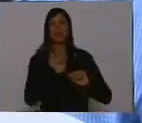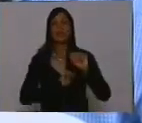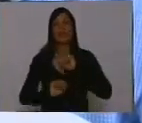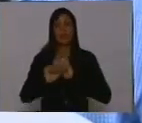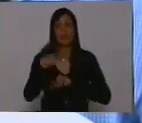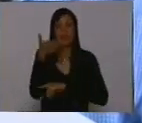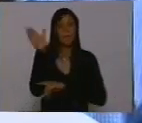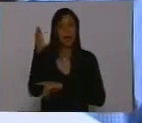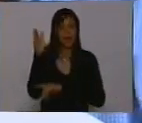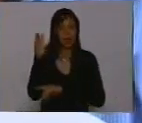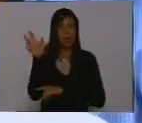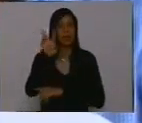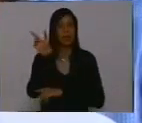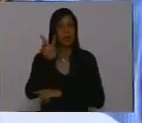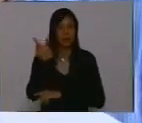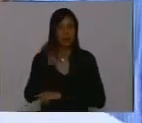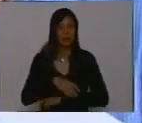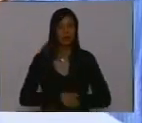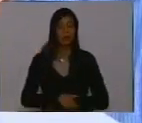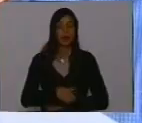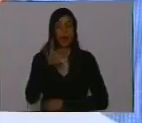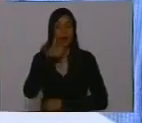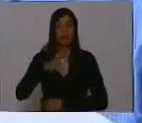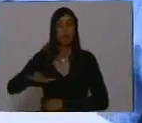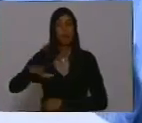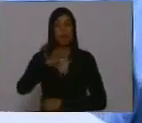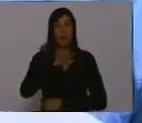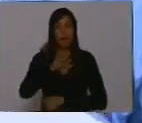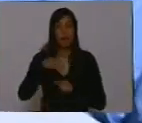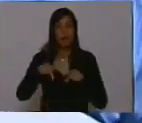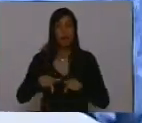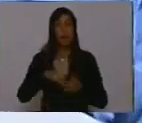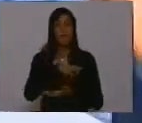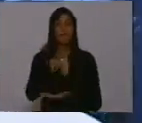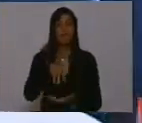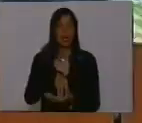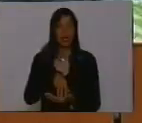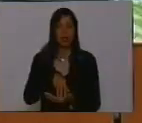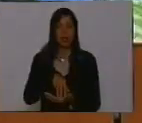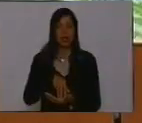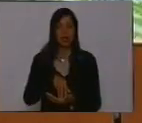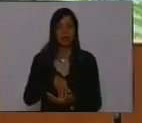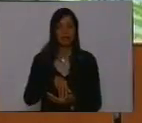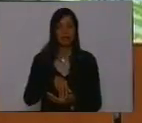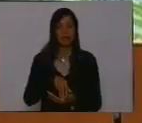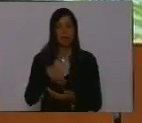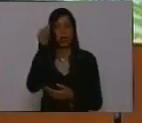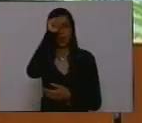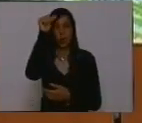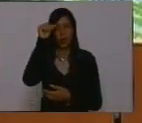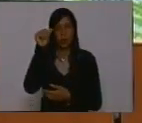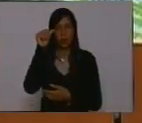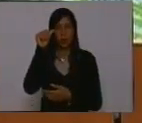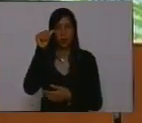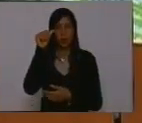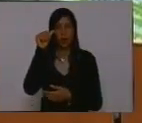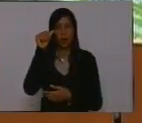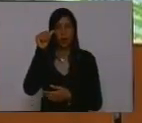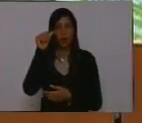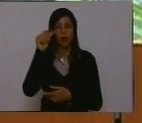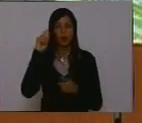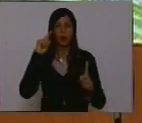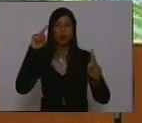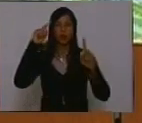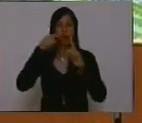patria. Entonces tenemos pueblo del estado Miranda, para este domingo, un